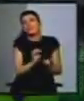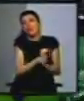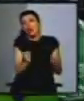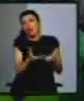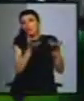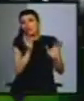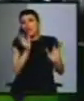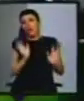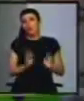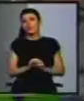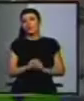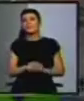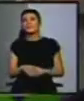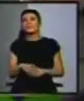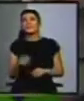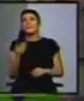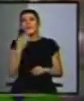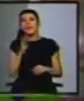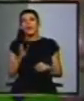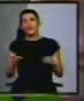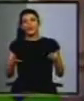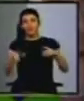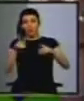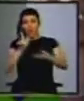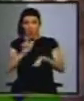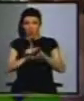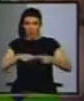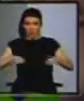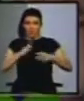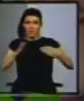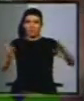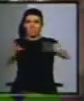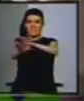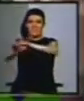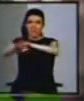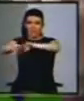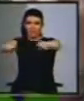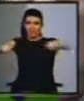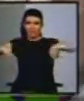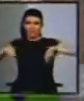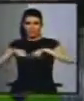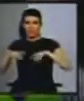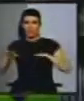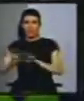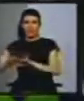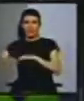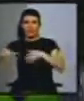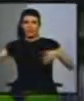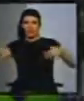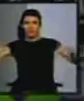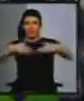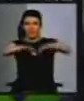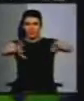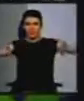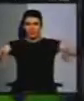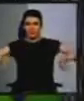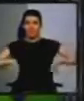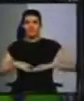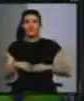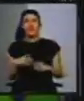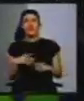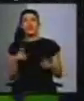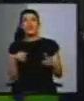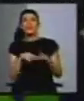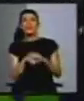que cerrar el perímetro de suceso para la seguridad de las personas y eso es lo que se logró. La emergencia afectó a las redes que